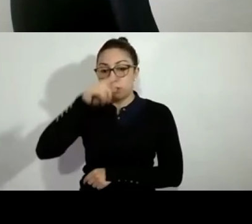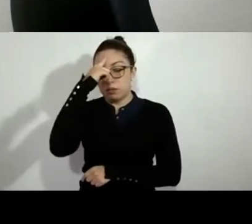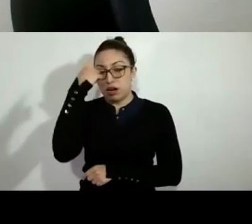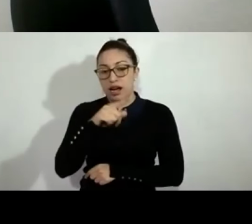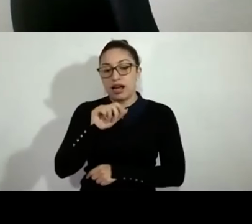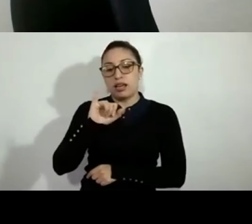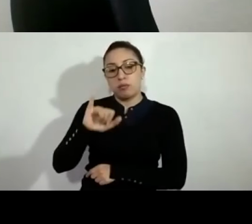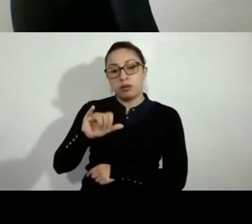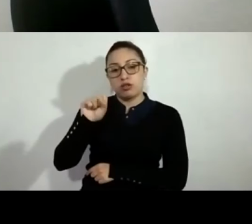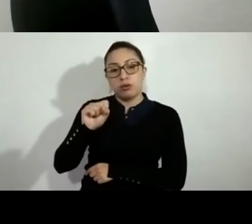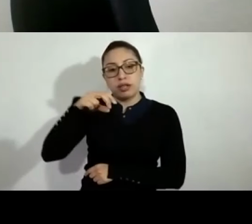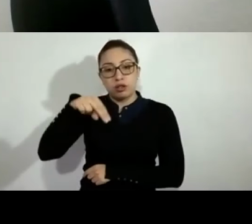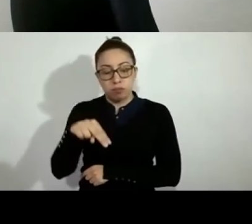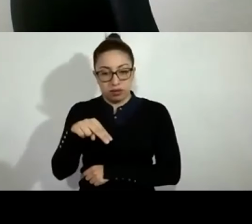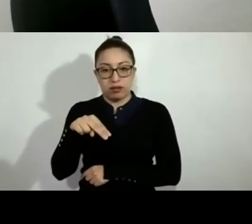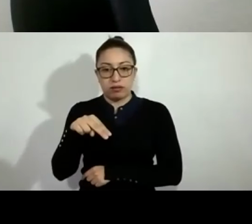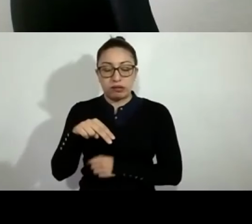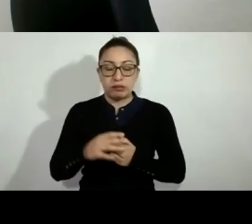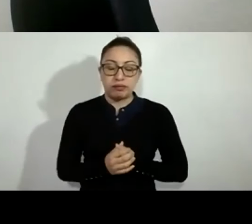nóminas.